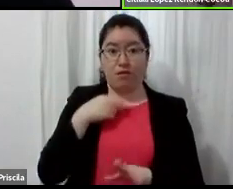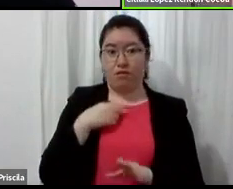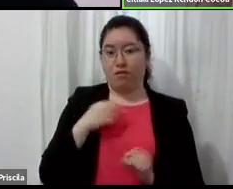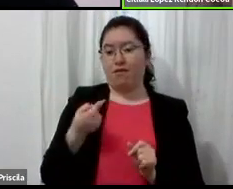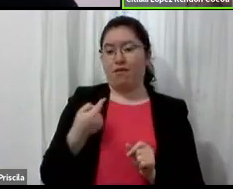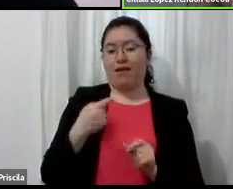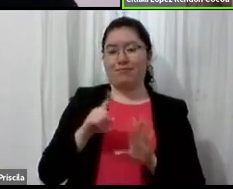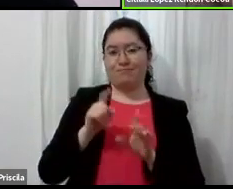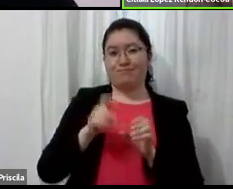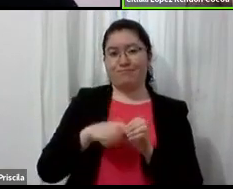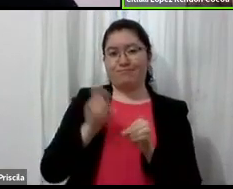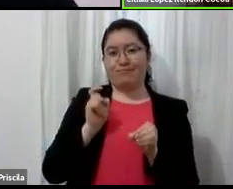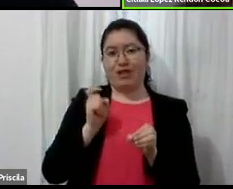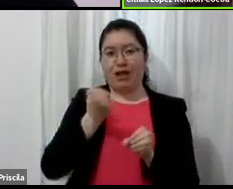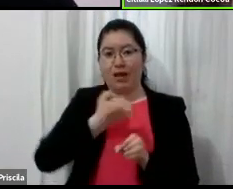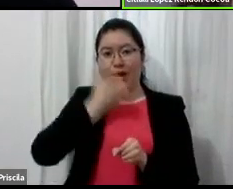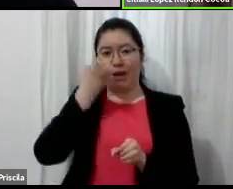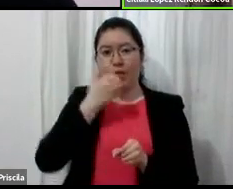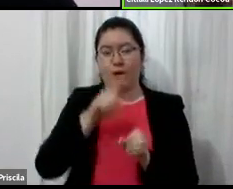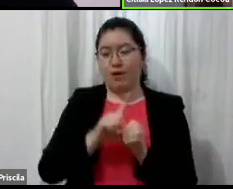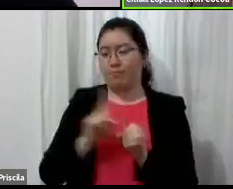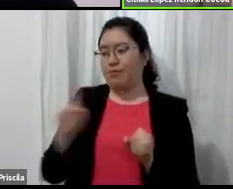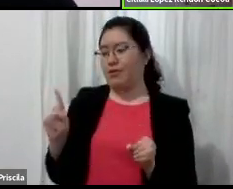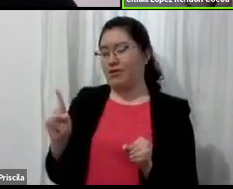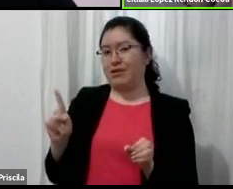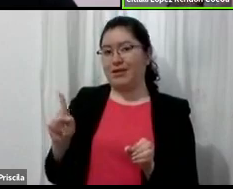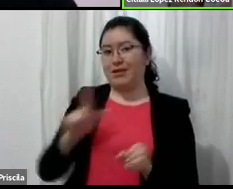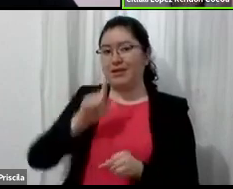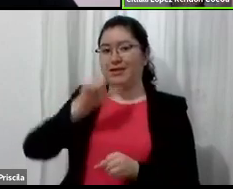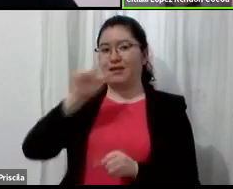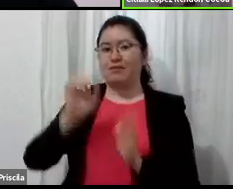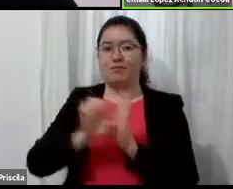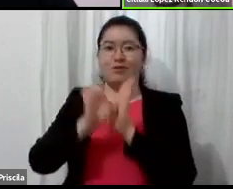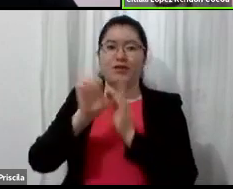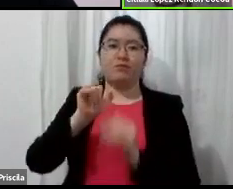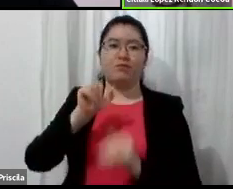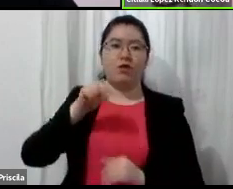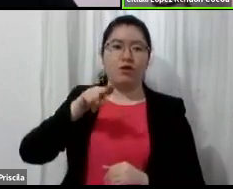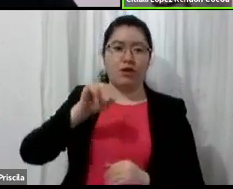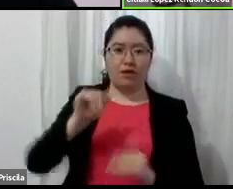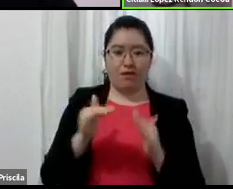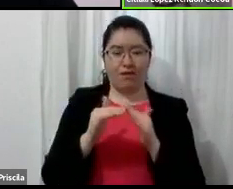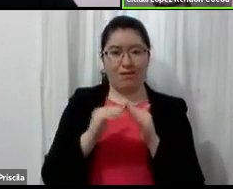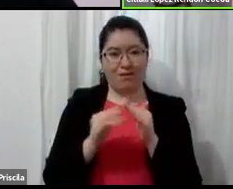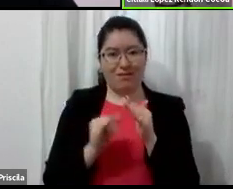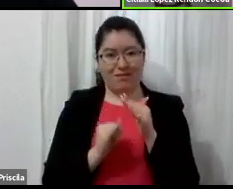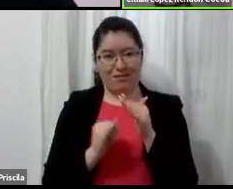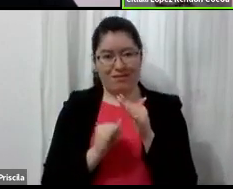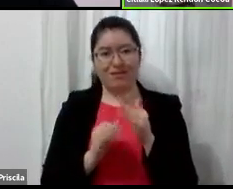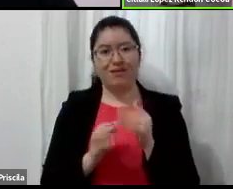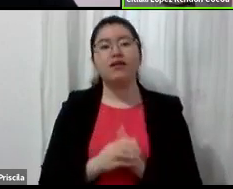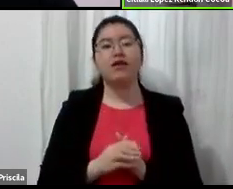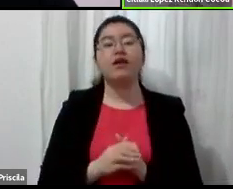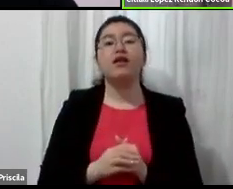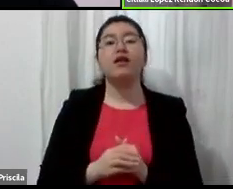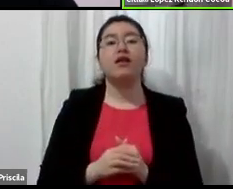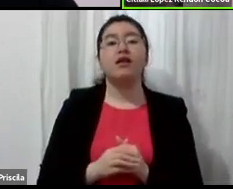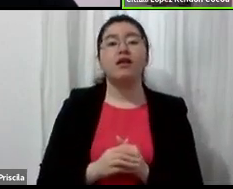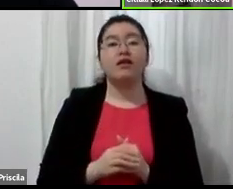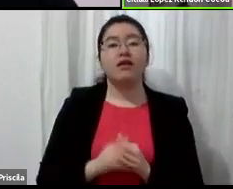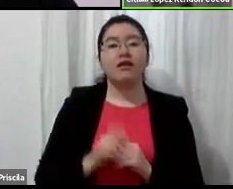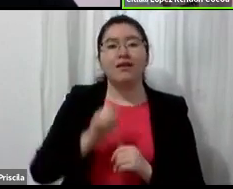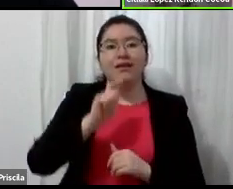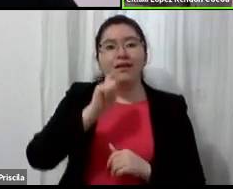y después cuando se acercan a proyectos remediales como puede ser el INEA o pueden ser otras campañas de alfabetización,